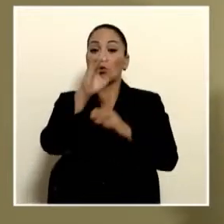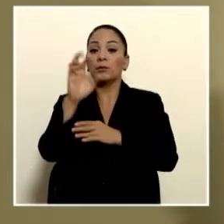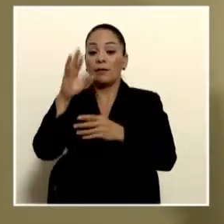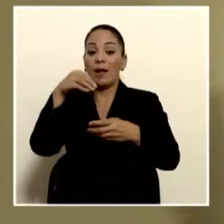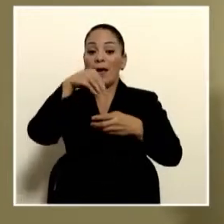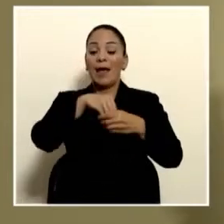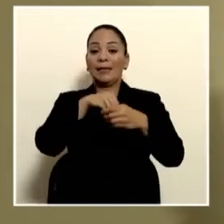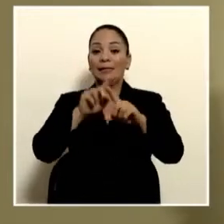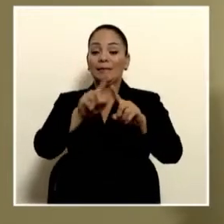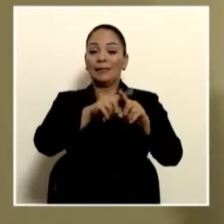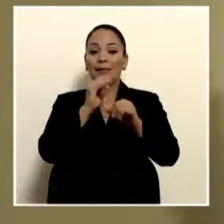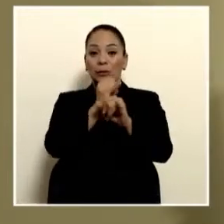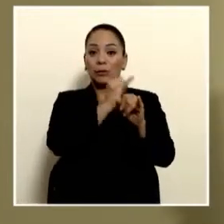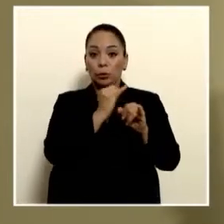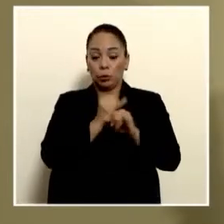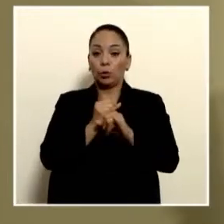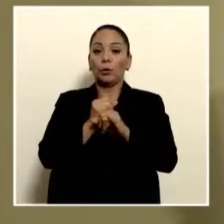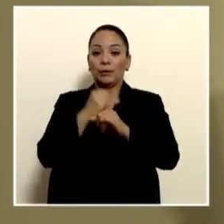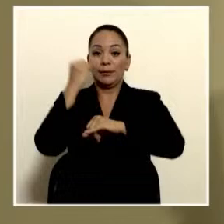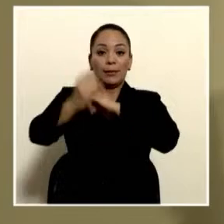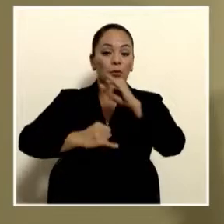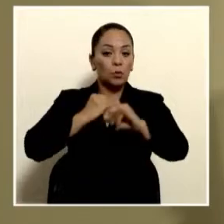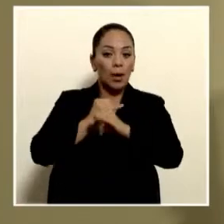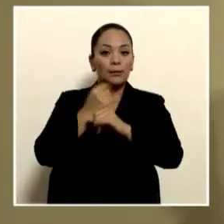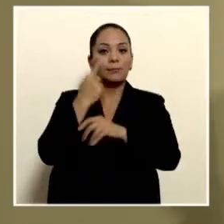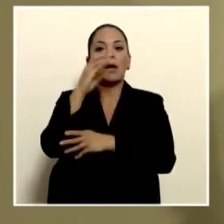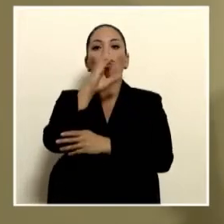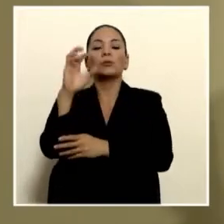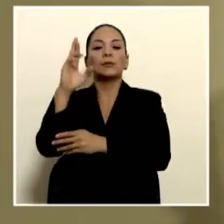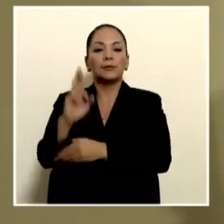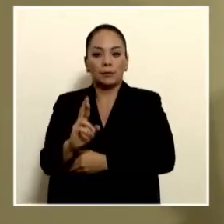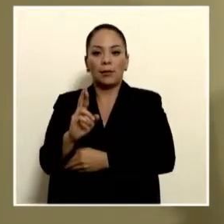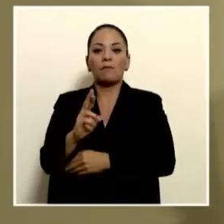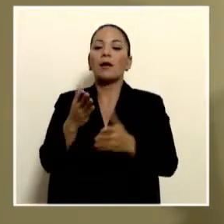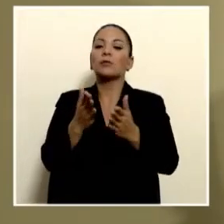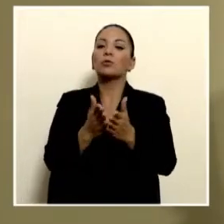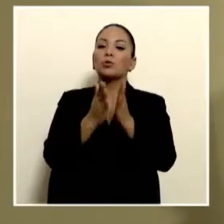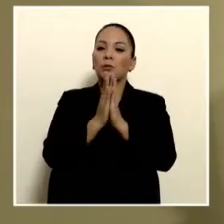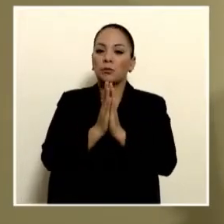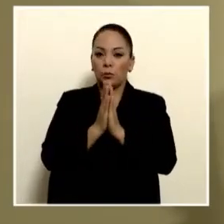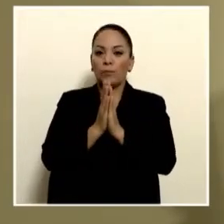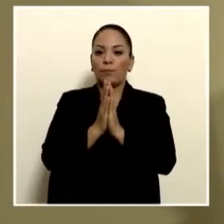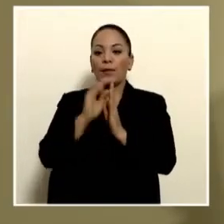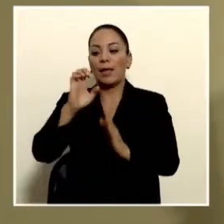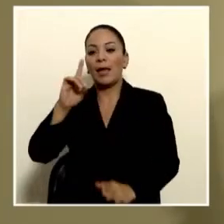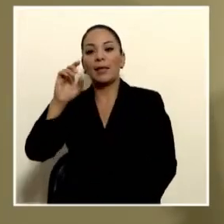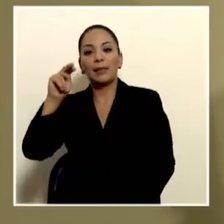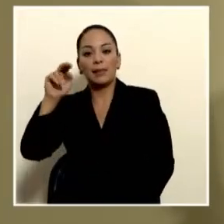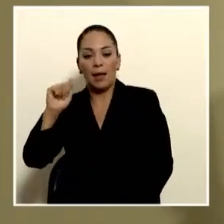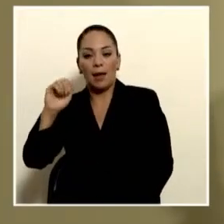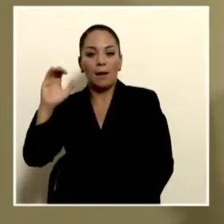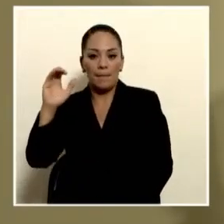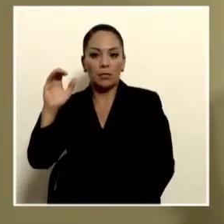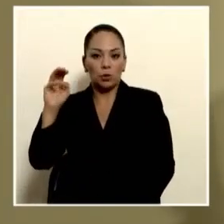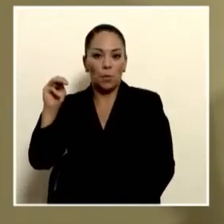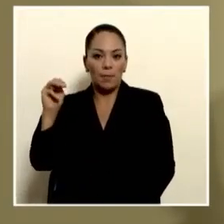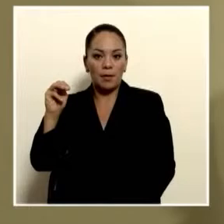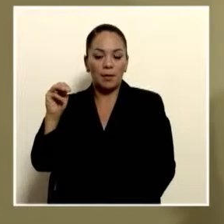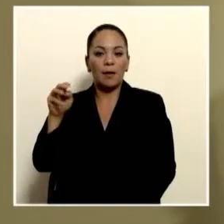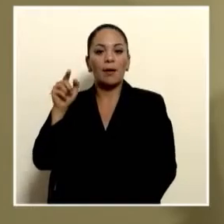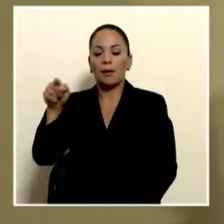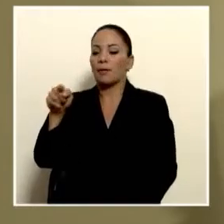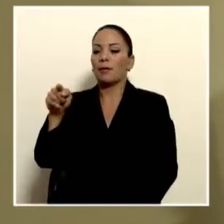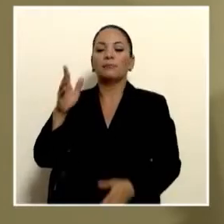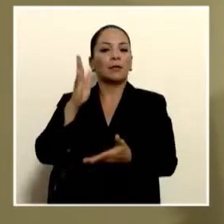organismos internacionales, Costa Rica ha solicitado que doña Edna Camacho Mejía deje